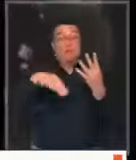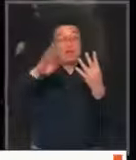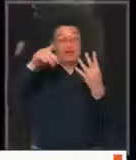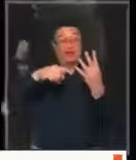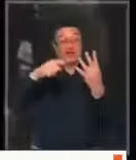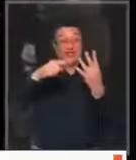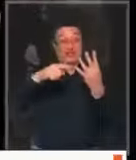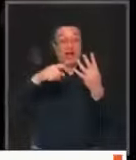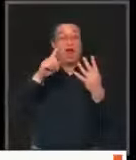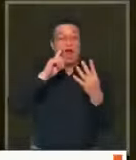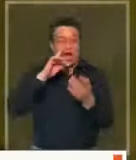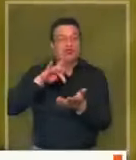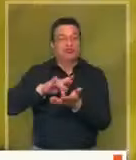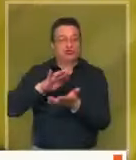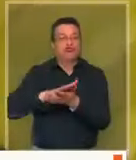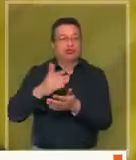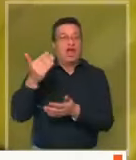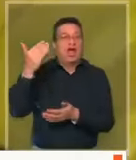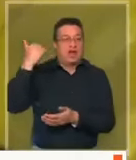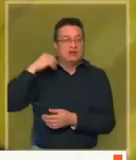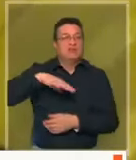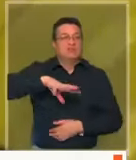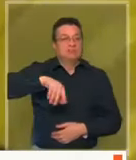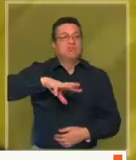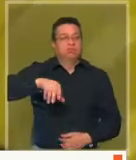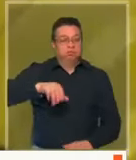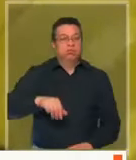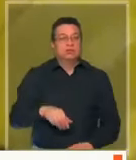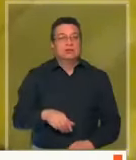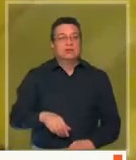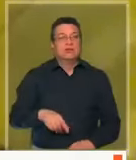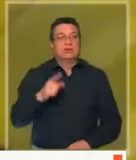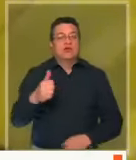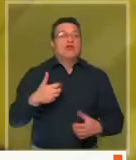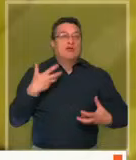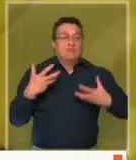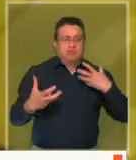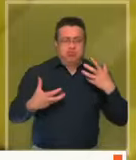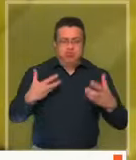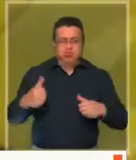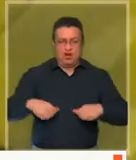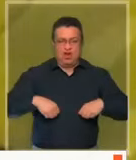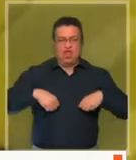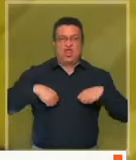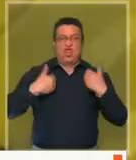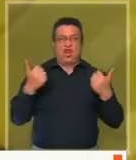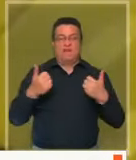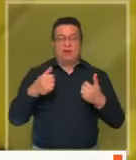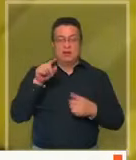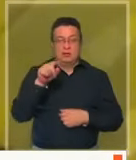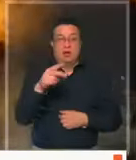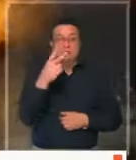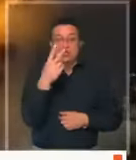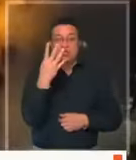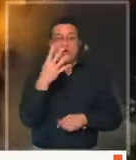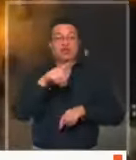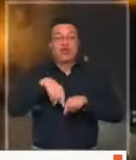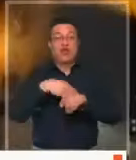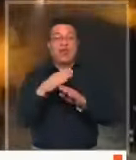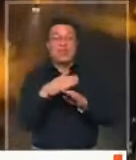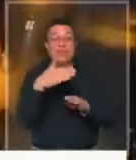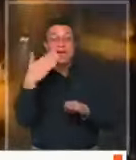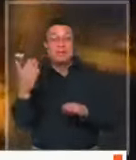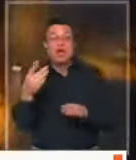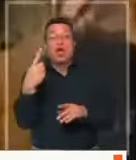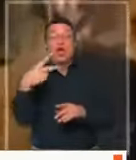tenía antecedentes. El actuar temerario de adolescentes que ocurrió solo 24 horas después que